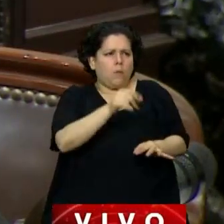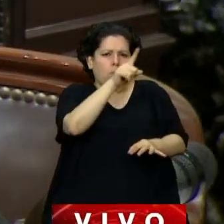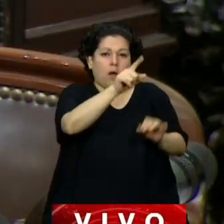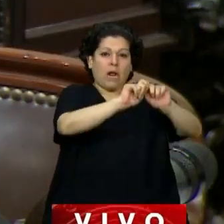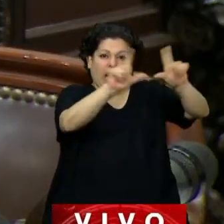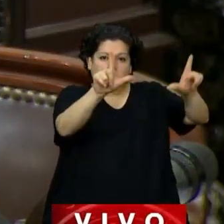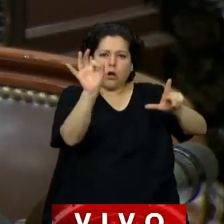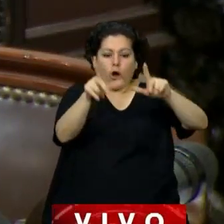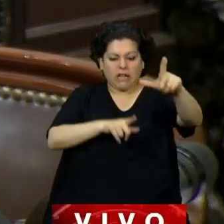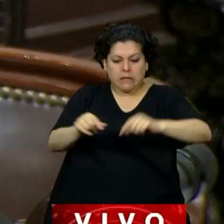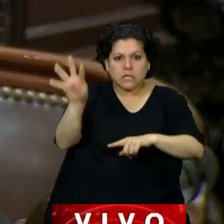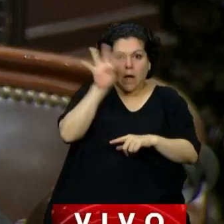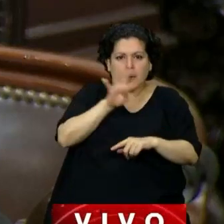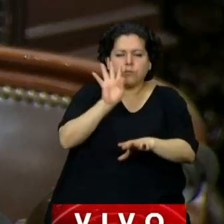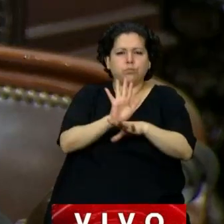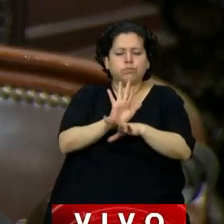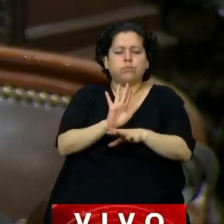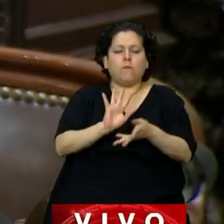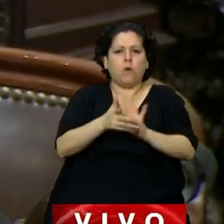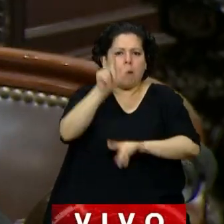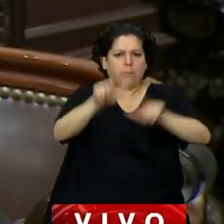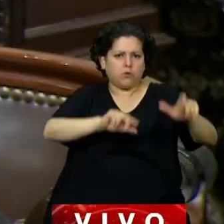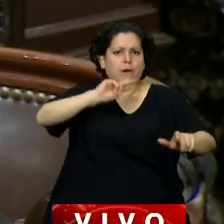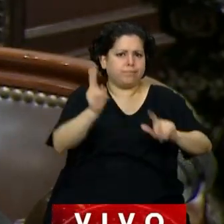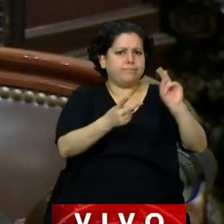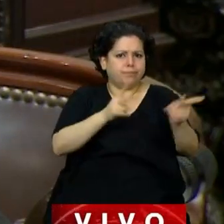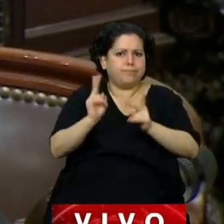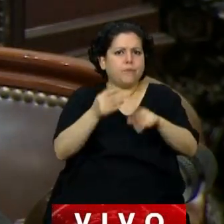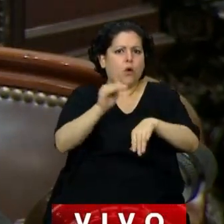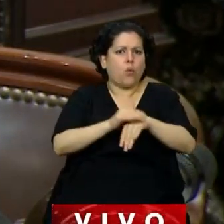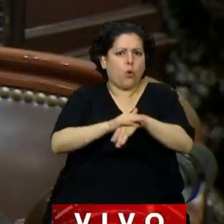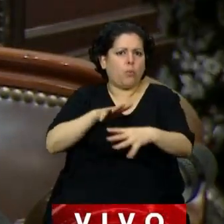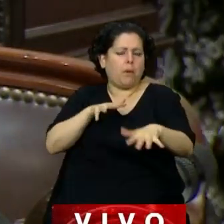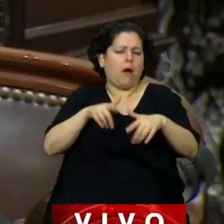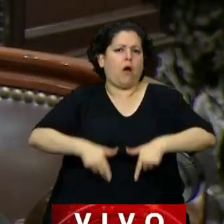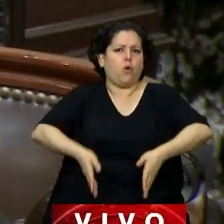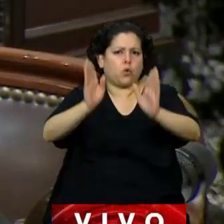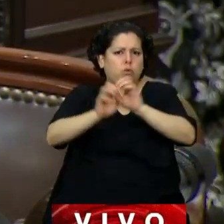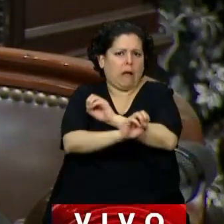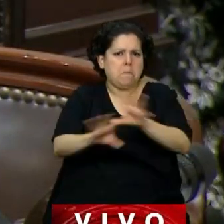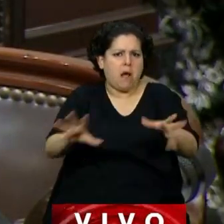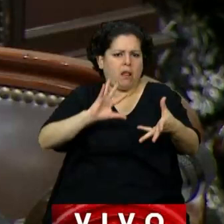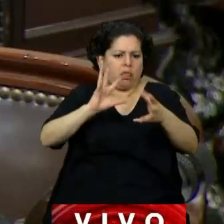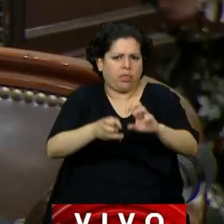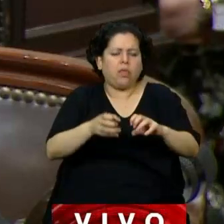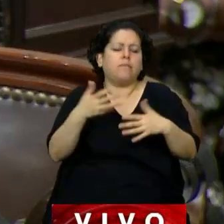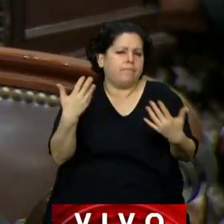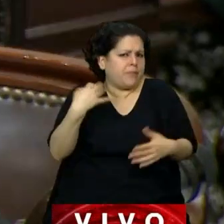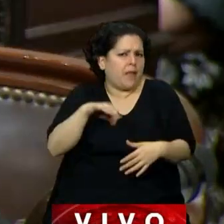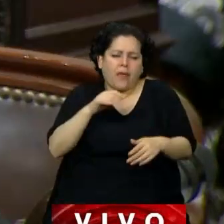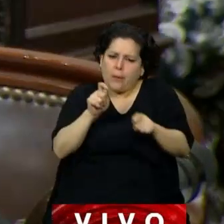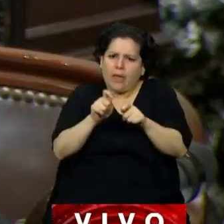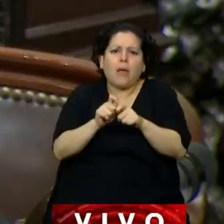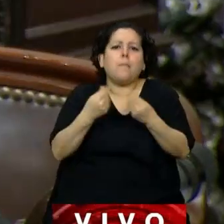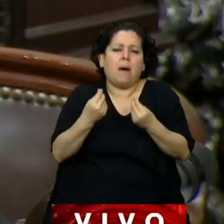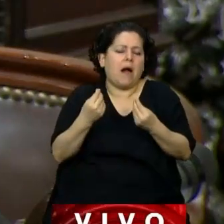en un accidente, que sin dudas podría haberse evitado. Cada estrella ha dejado una familia